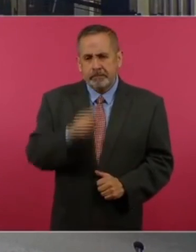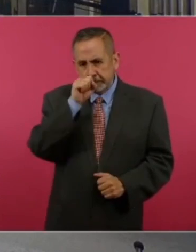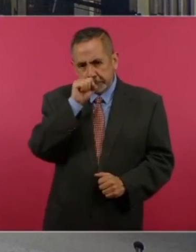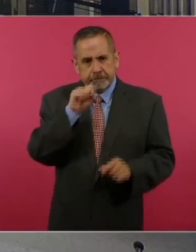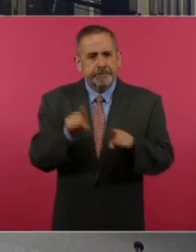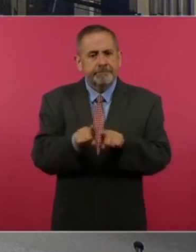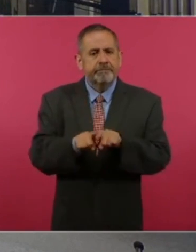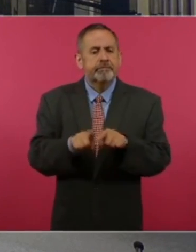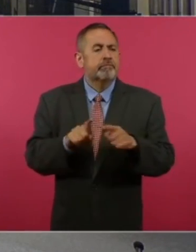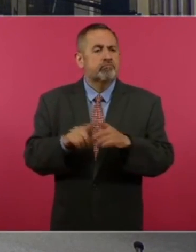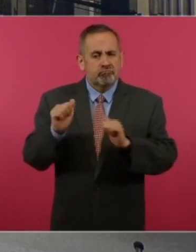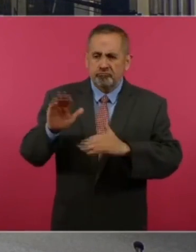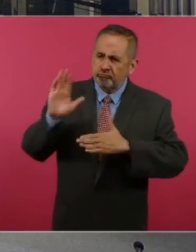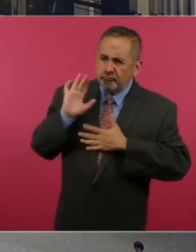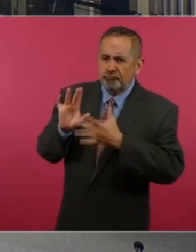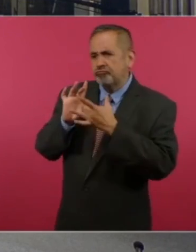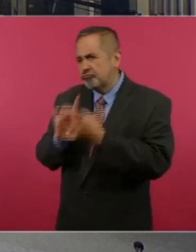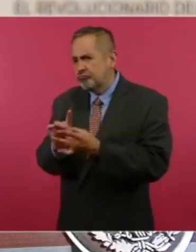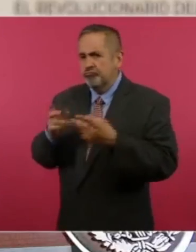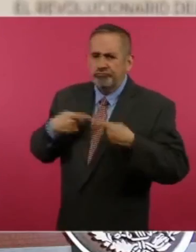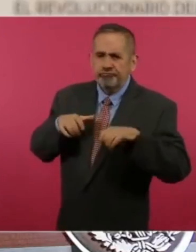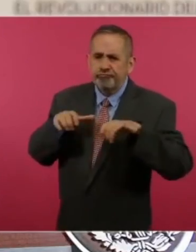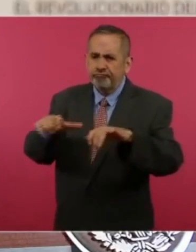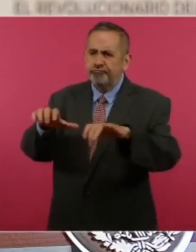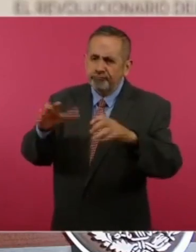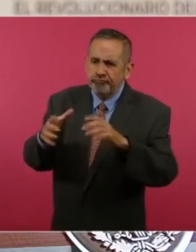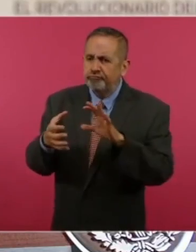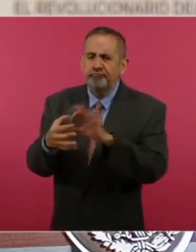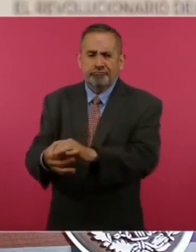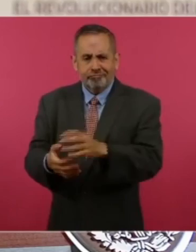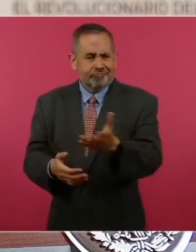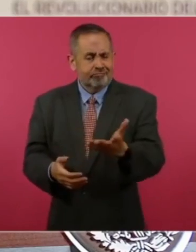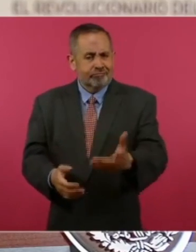sino comprometidos con las causas populares.